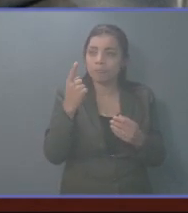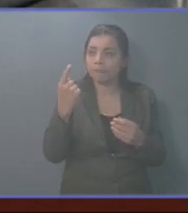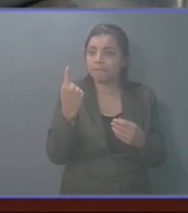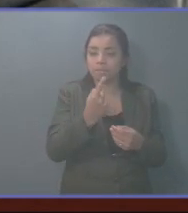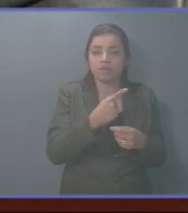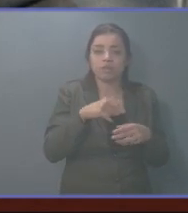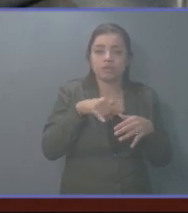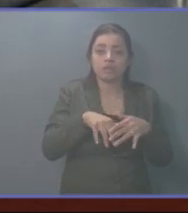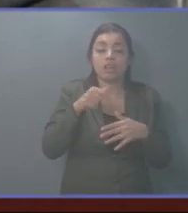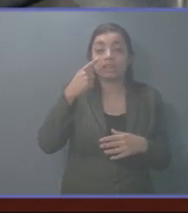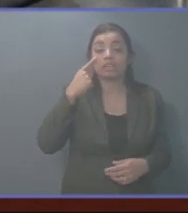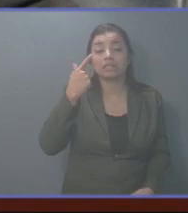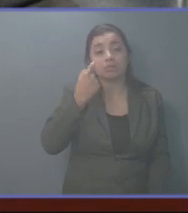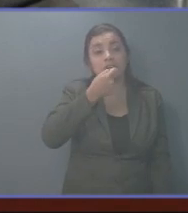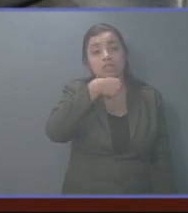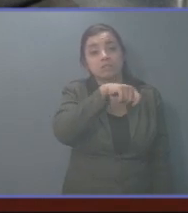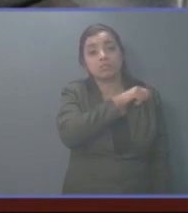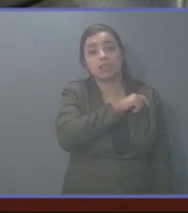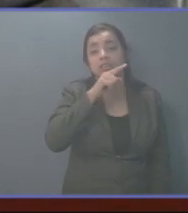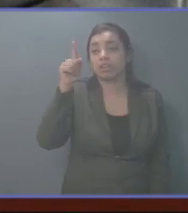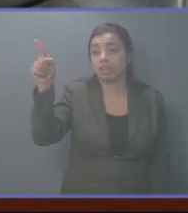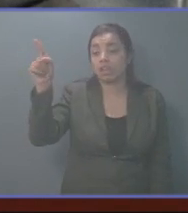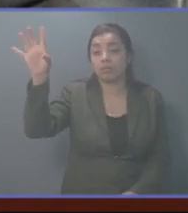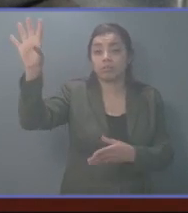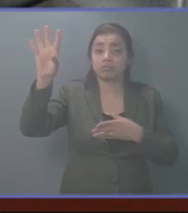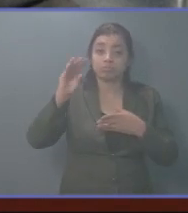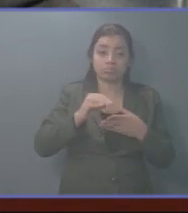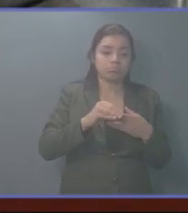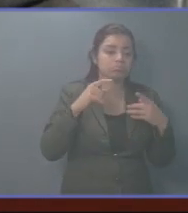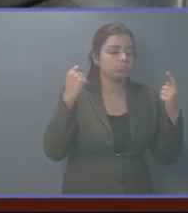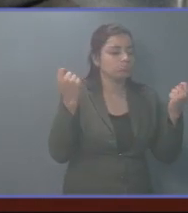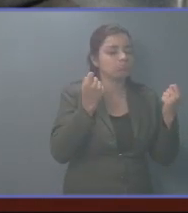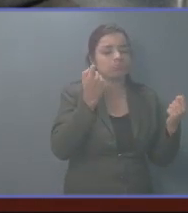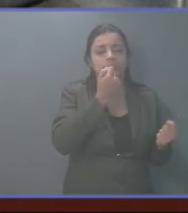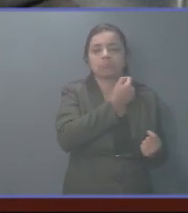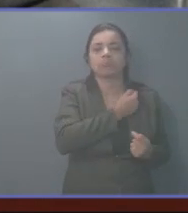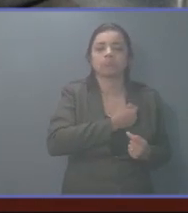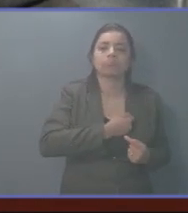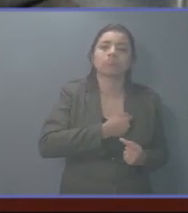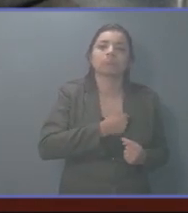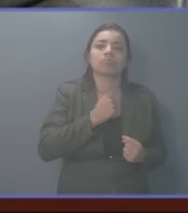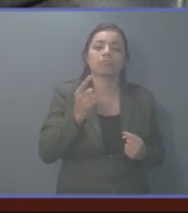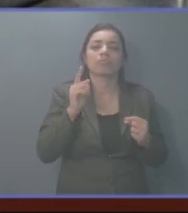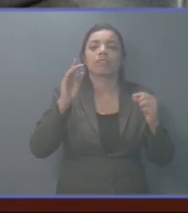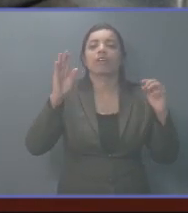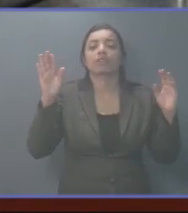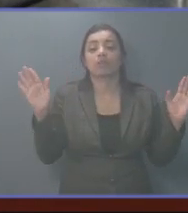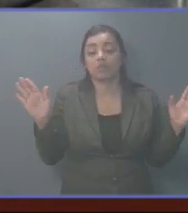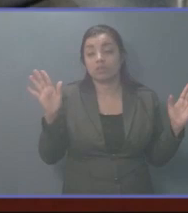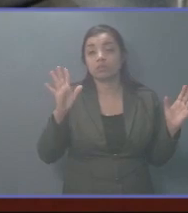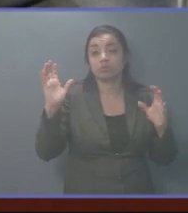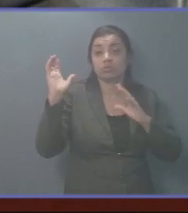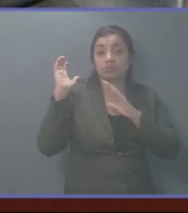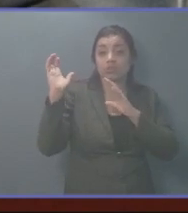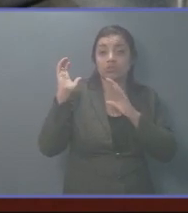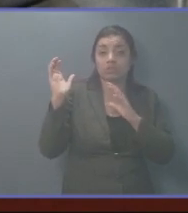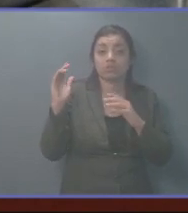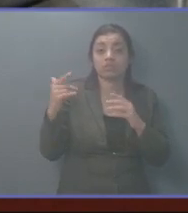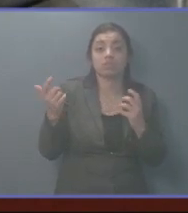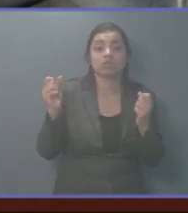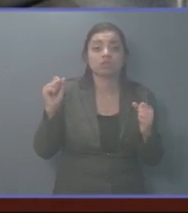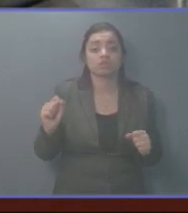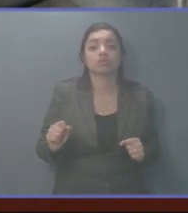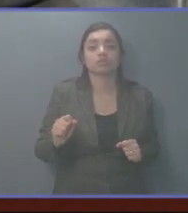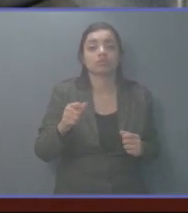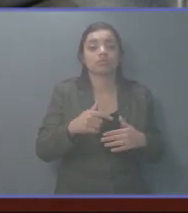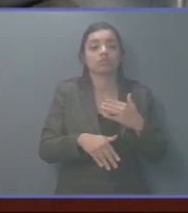hermandades de Sevilla en España. Que desde entonces esa conmemoración del martirio, muerte y resurrección de Jesucristo se vive en Sonsonate por parte de la Hermandad del Santo